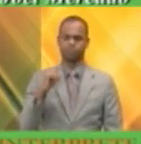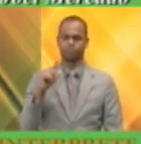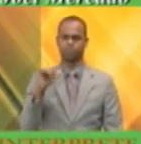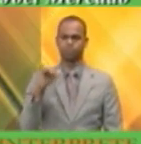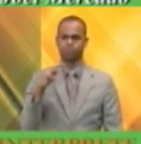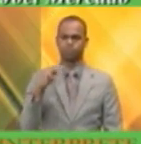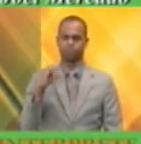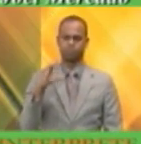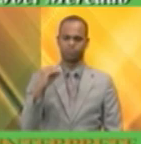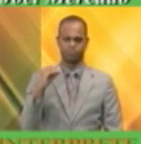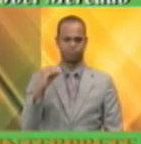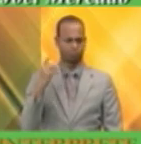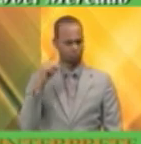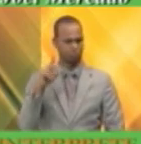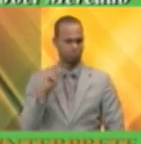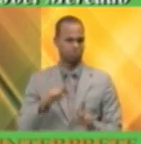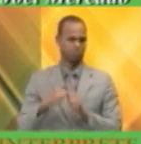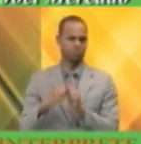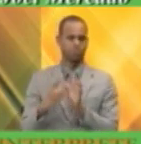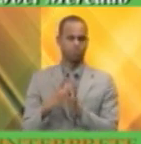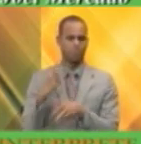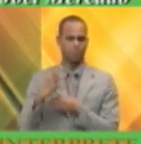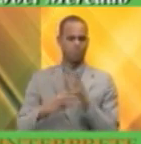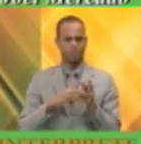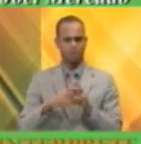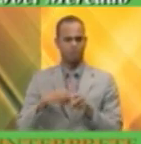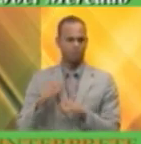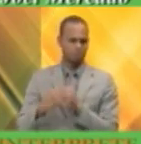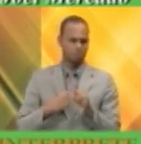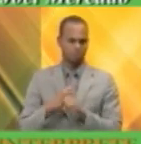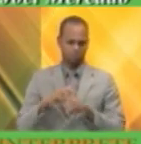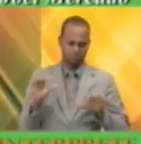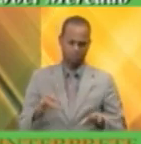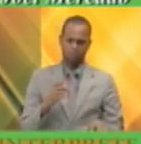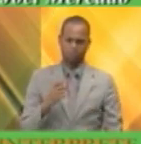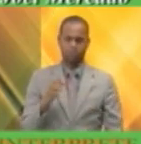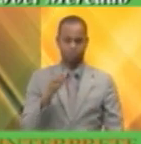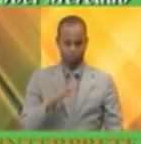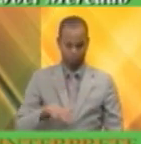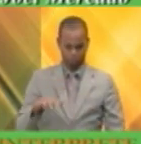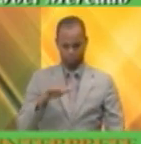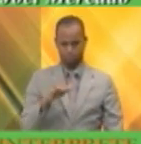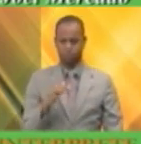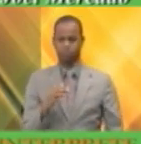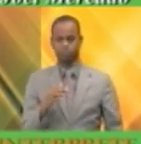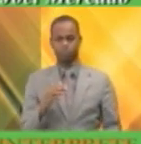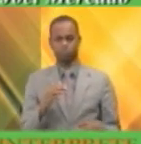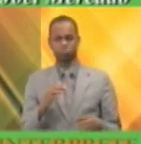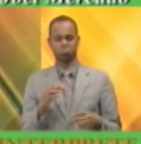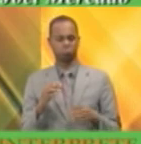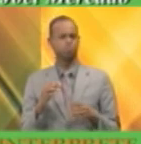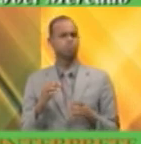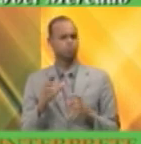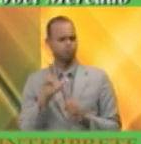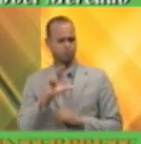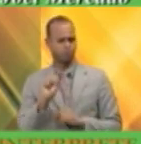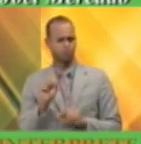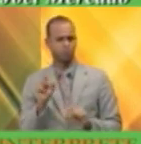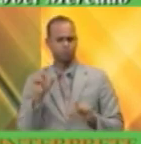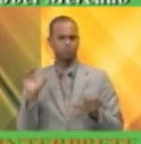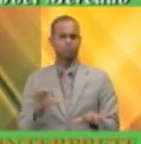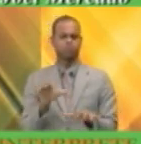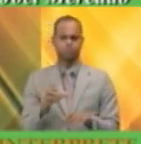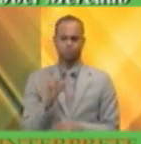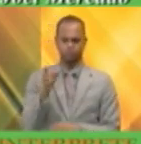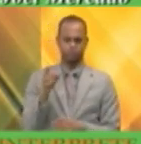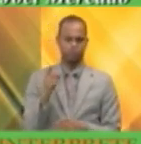discapacidad. Tienen un mundial cada año en Greenfield. Ahí fue clasificado José